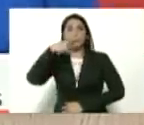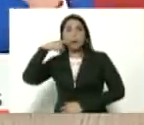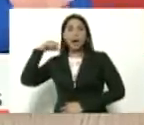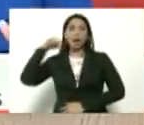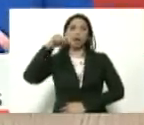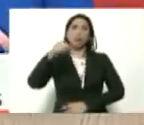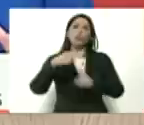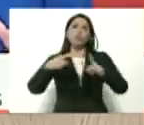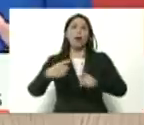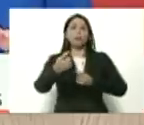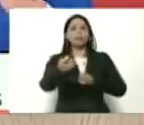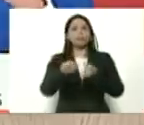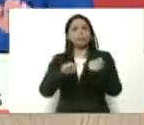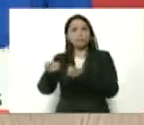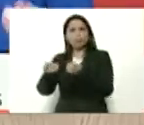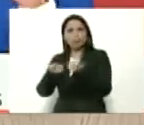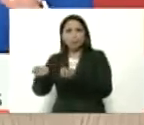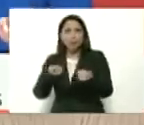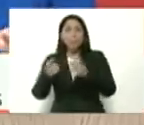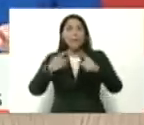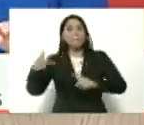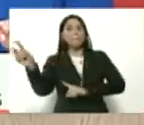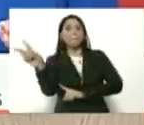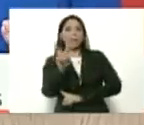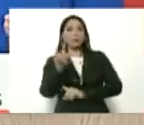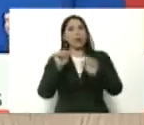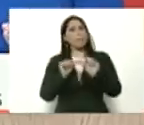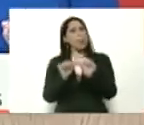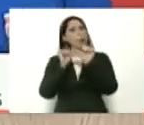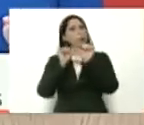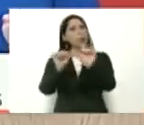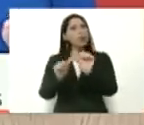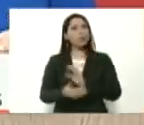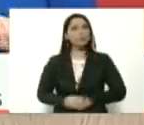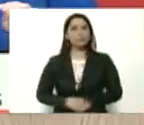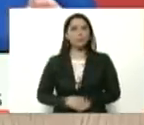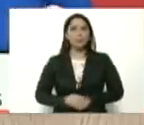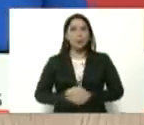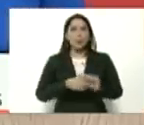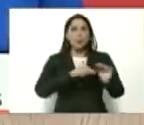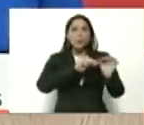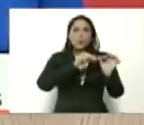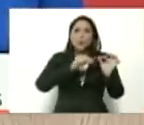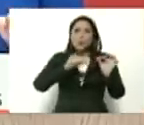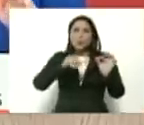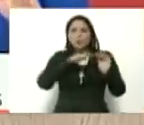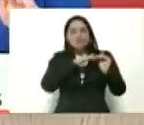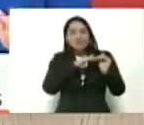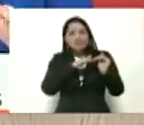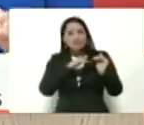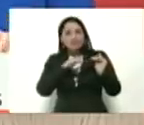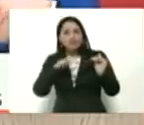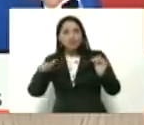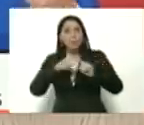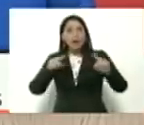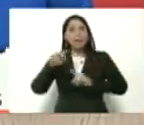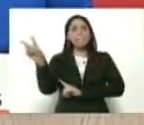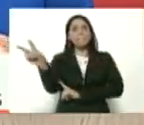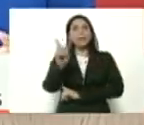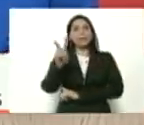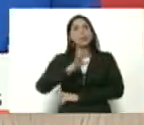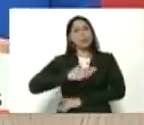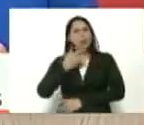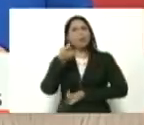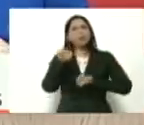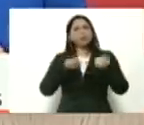para controlar, para que Venezuela mantenga su curva aplanada, para que Venezuela pueda